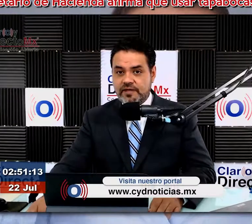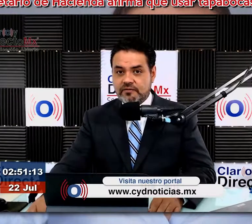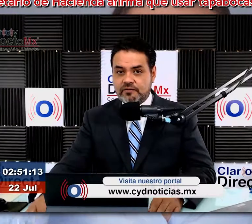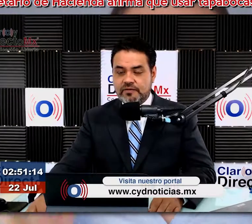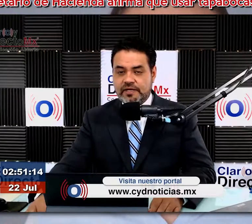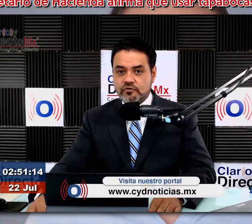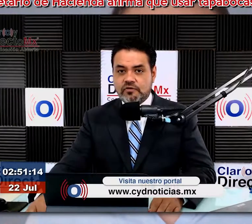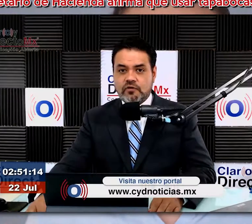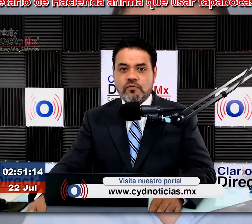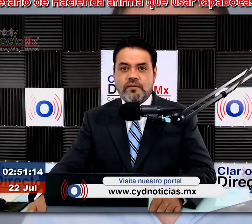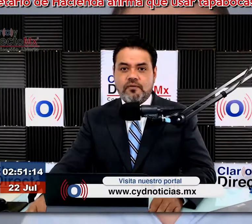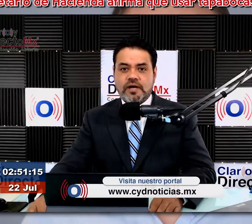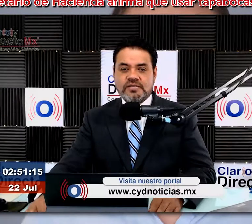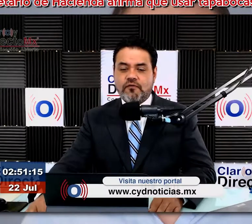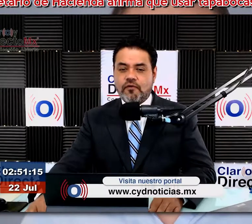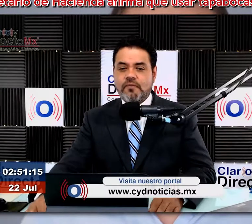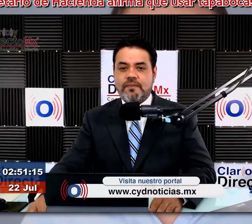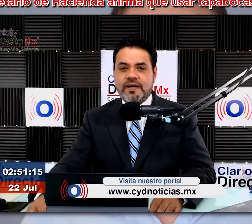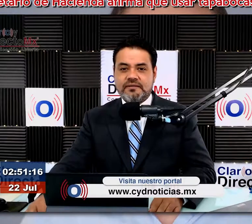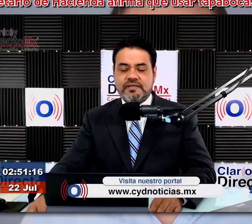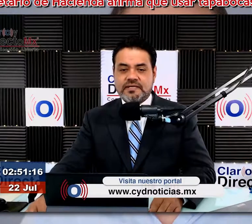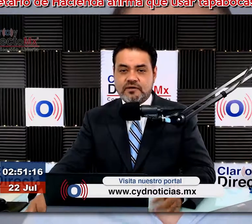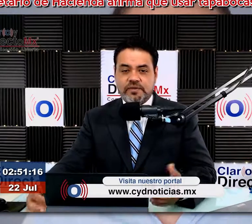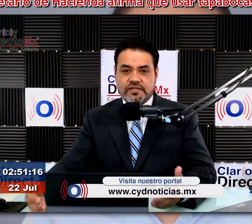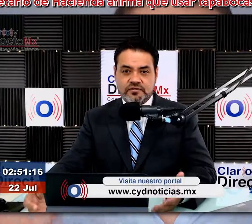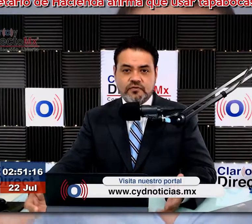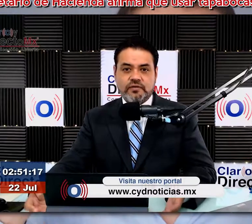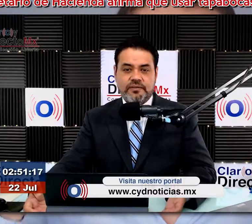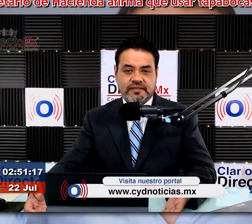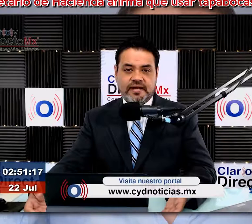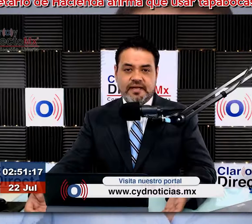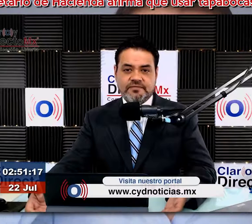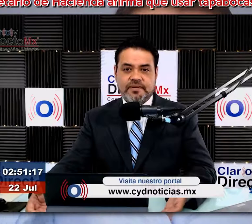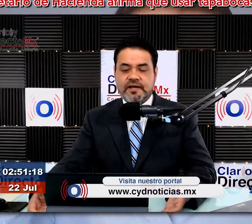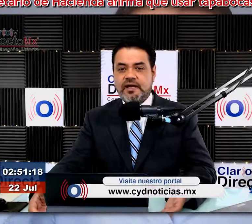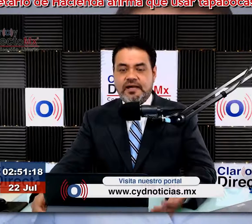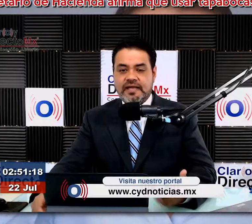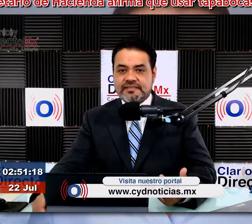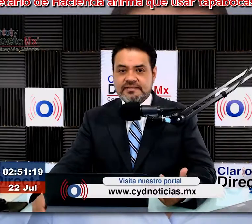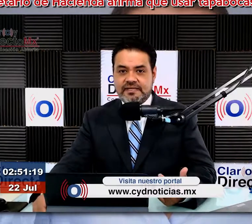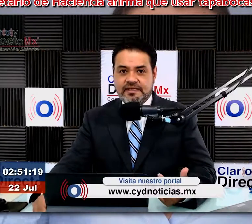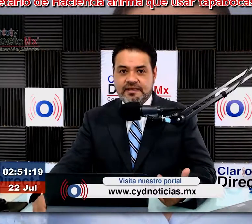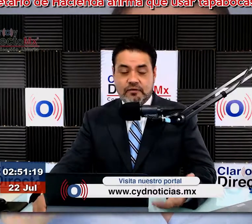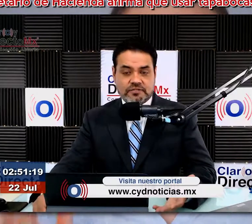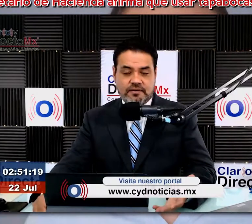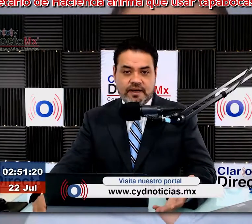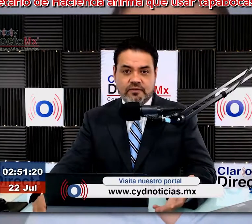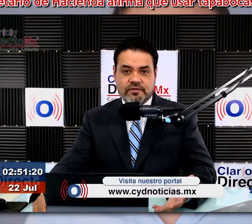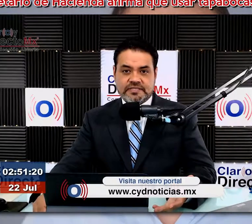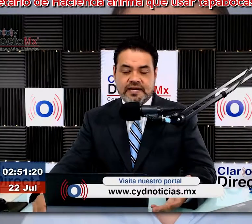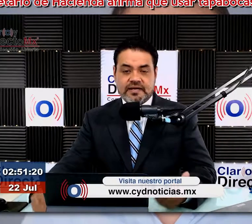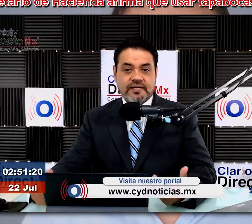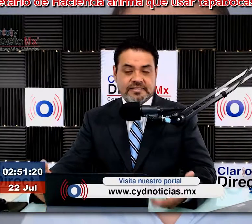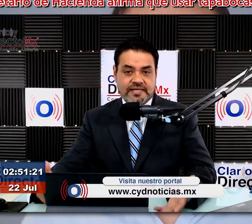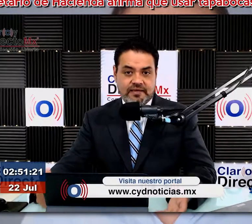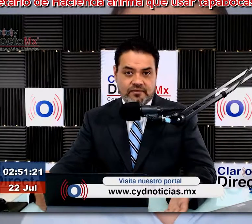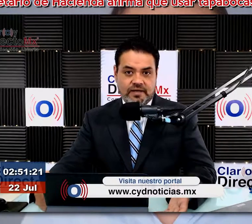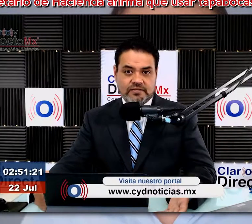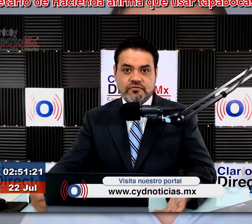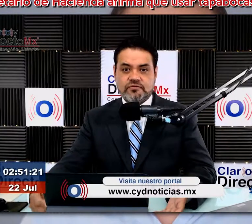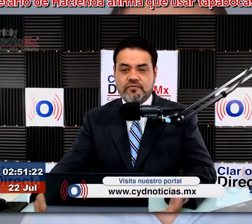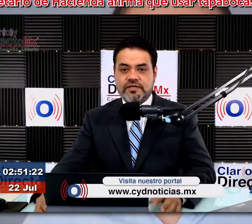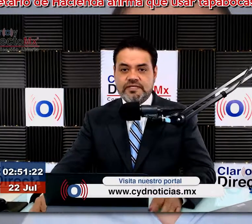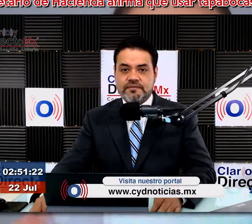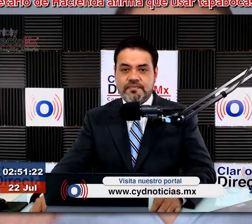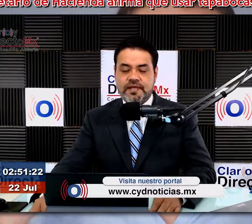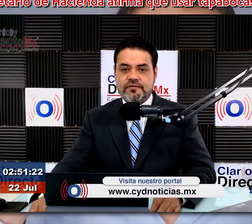en efecto el uso de cubrebocas forma parte de las recomendaciones fundamentales para las y los trabajadores que han regresado a